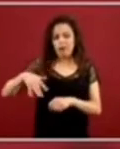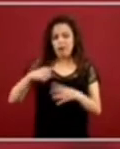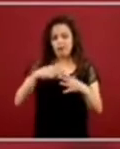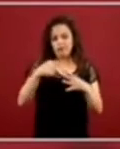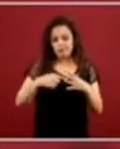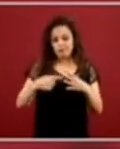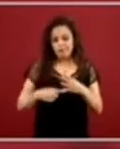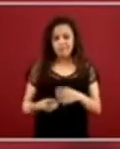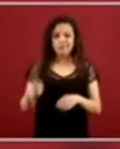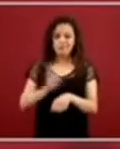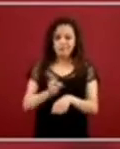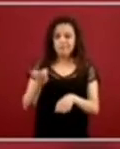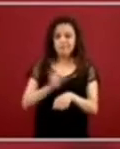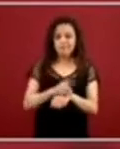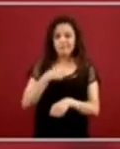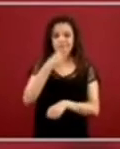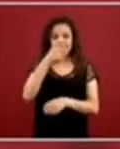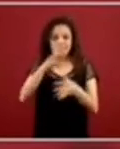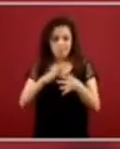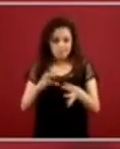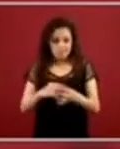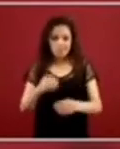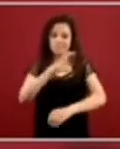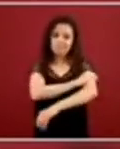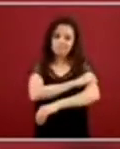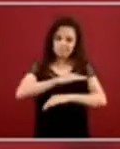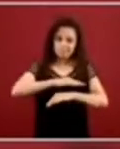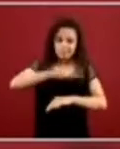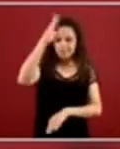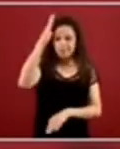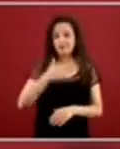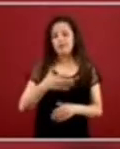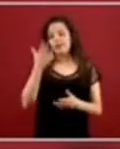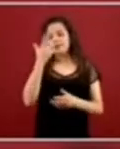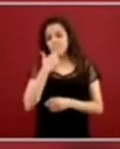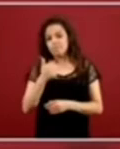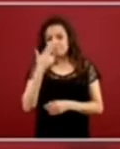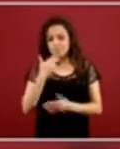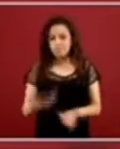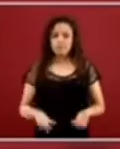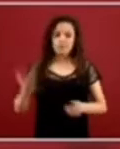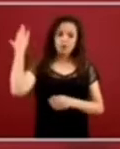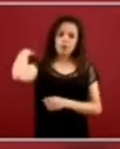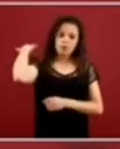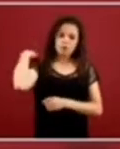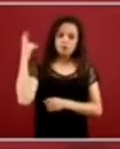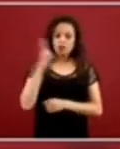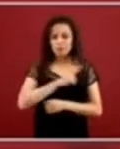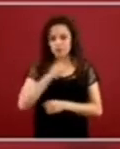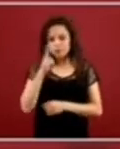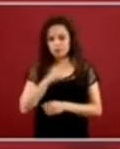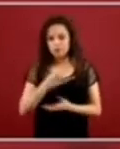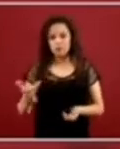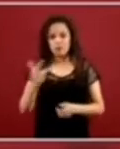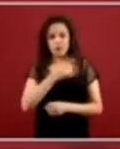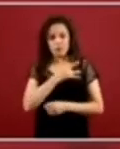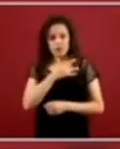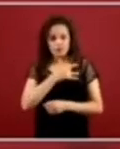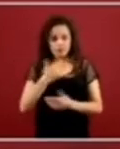noche comentamos, hipertensión, diabetes, enfermedad pulmonar y enfermedad cardíaca